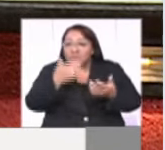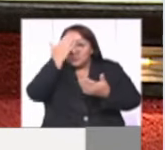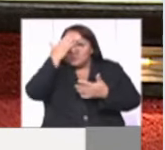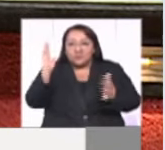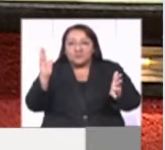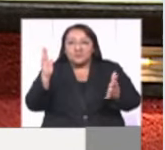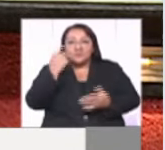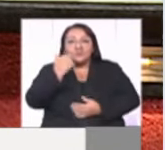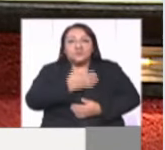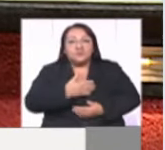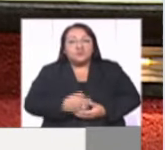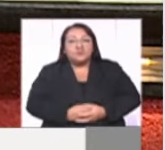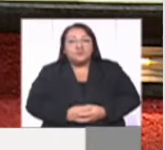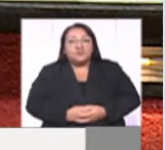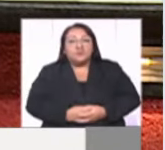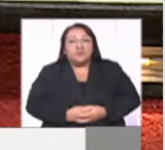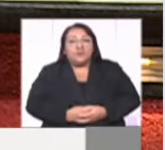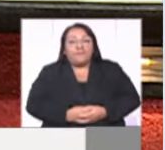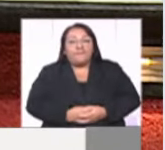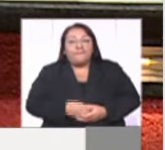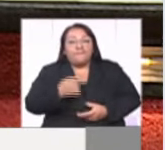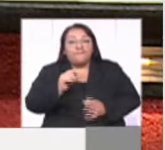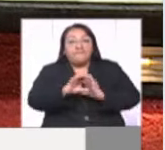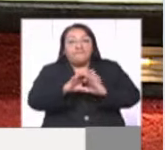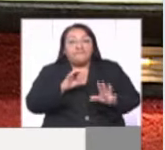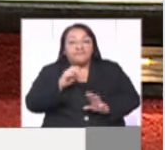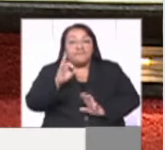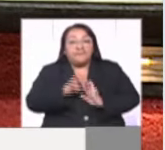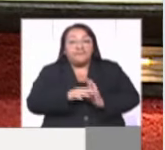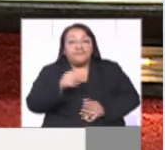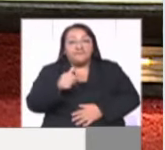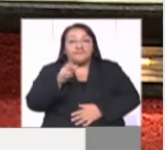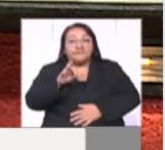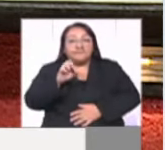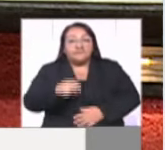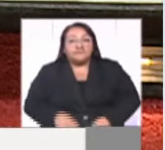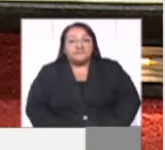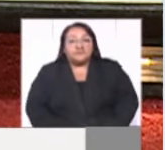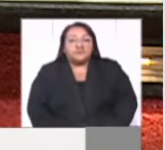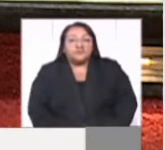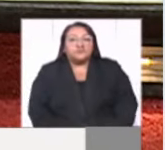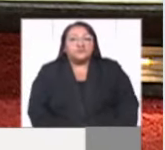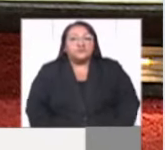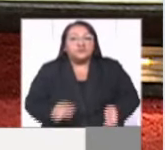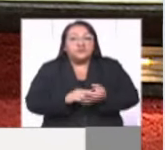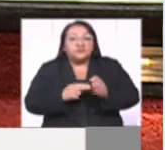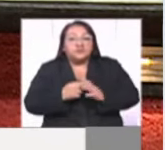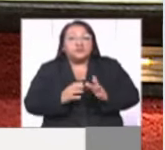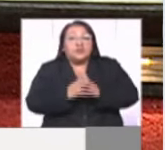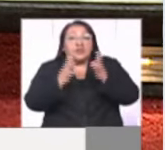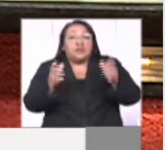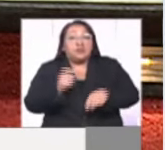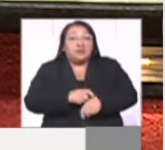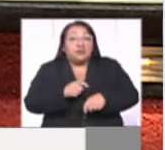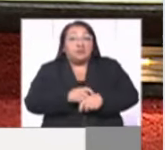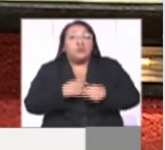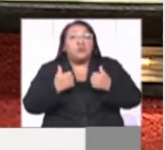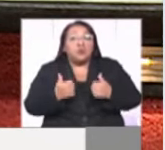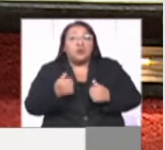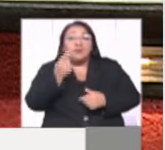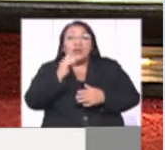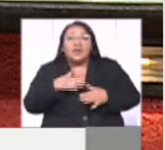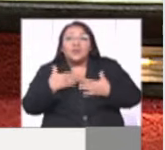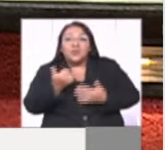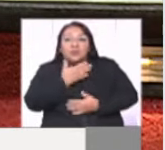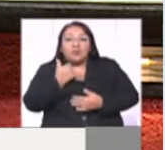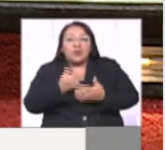Señor presidente, el retiro de fondos de las AFPs representa una gran oportunidad para